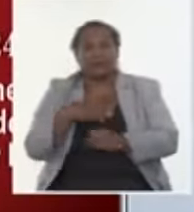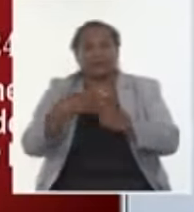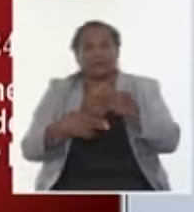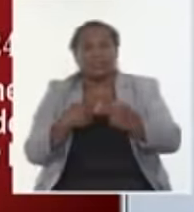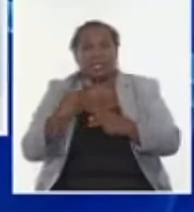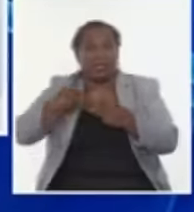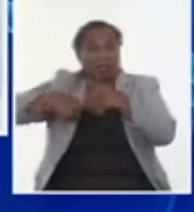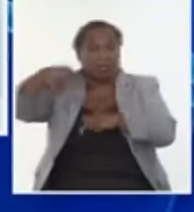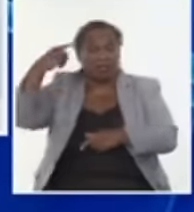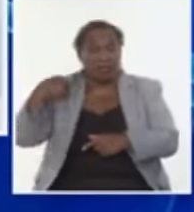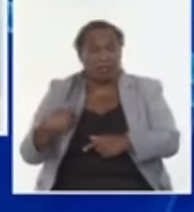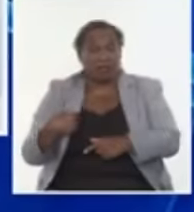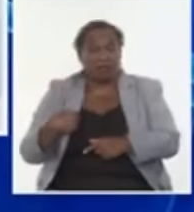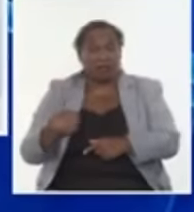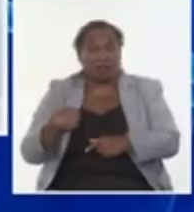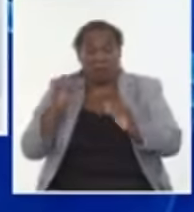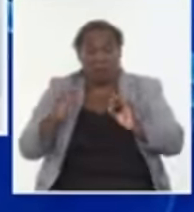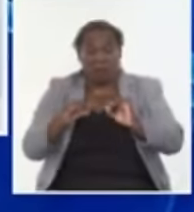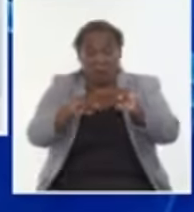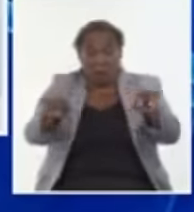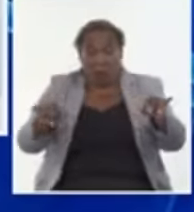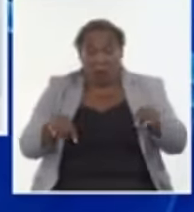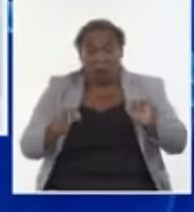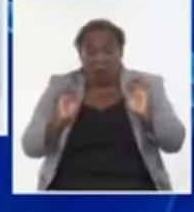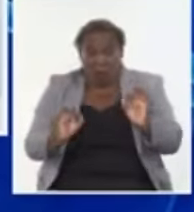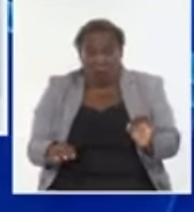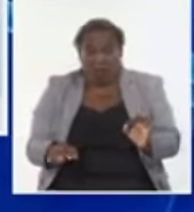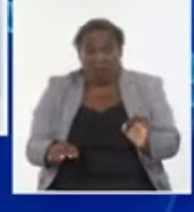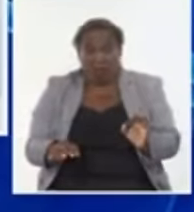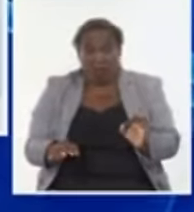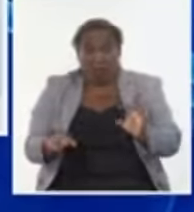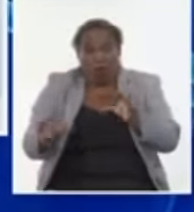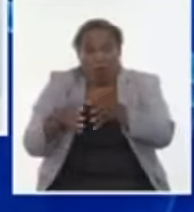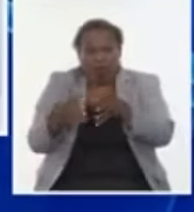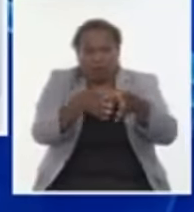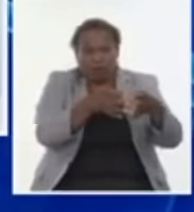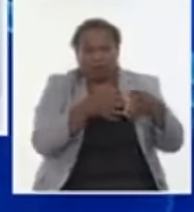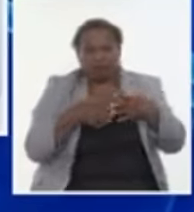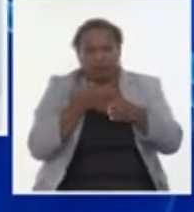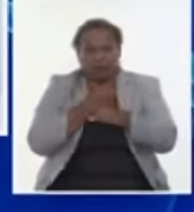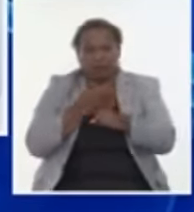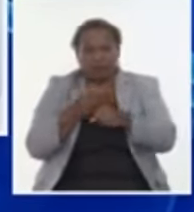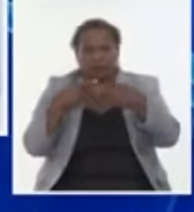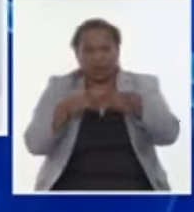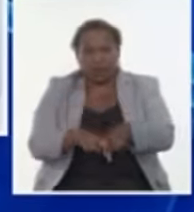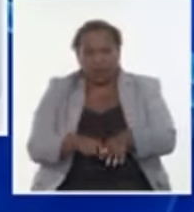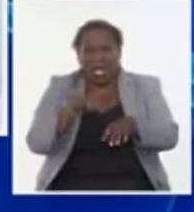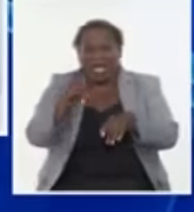ayer aquí en este mismo salón, todas las comisiones juntas,